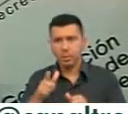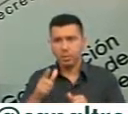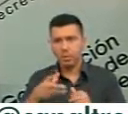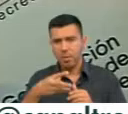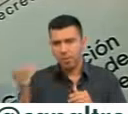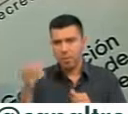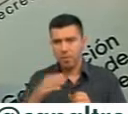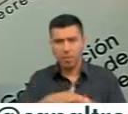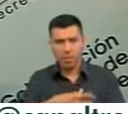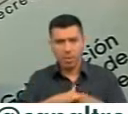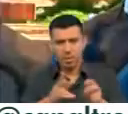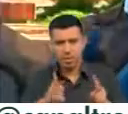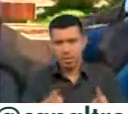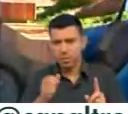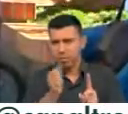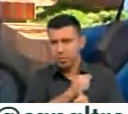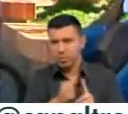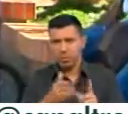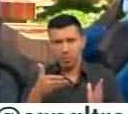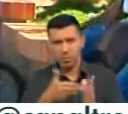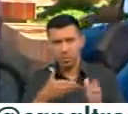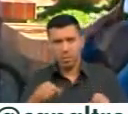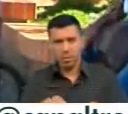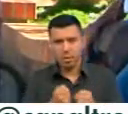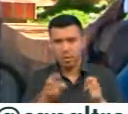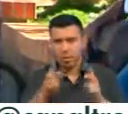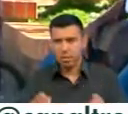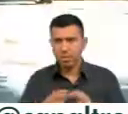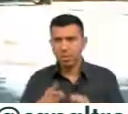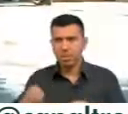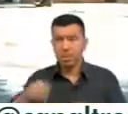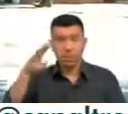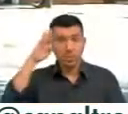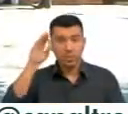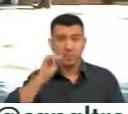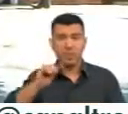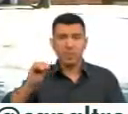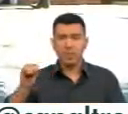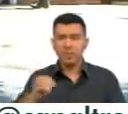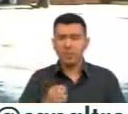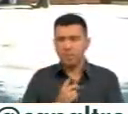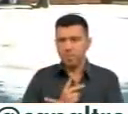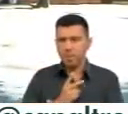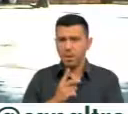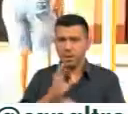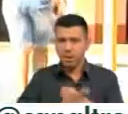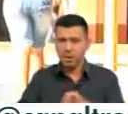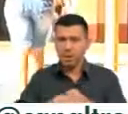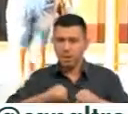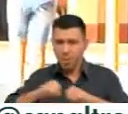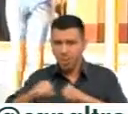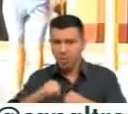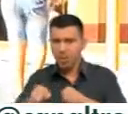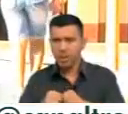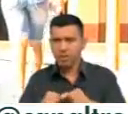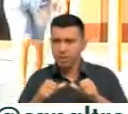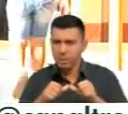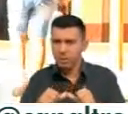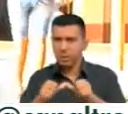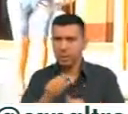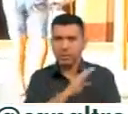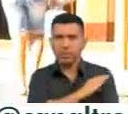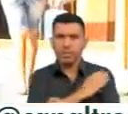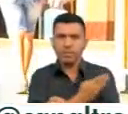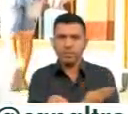el conflicto armado y un llamado muy especial a la fuerza pública para mantener con mucha beligerancia las operaciones para mantener con fortaleza